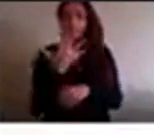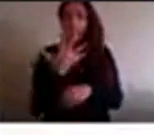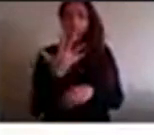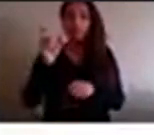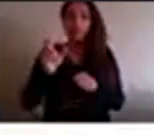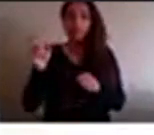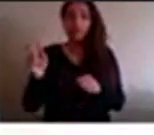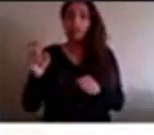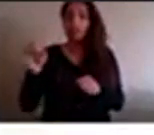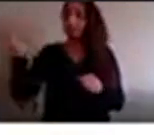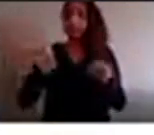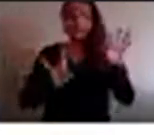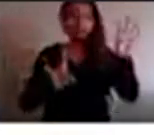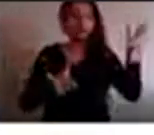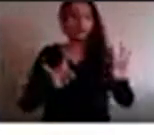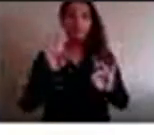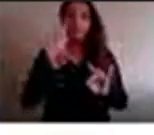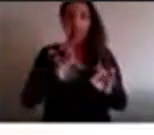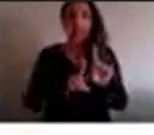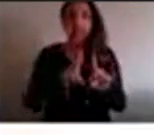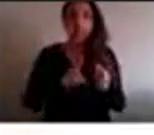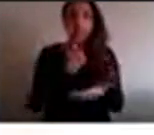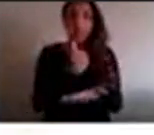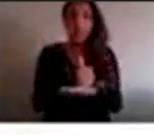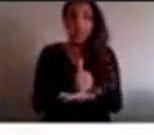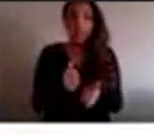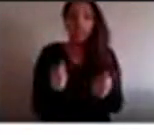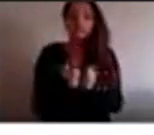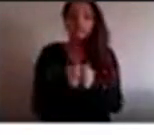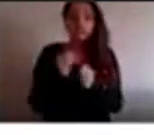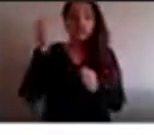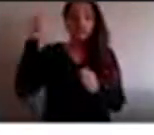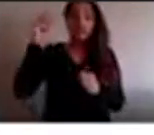elegido algunos alcaldes con discapacidad